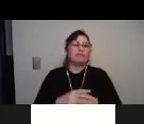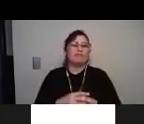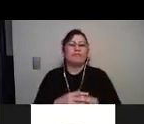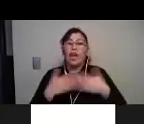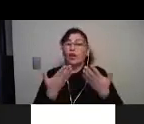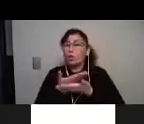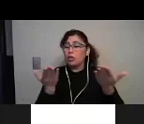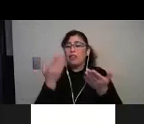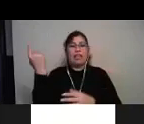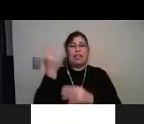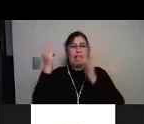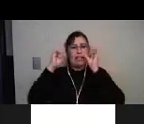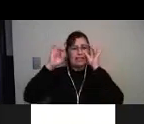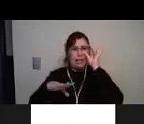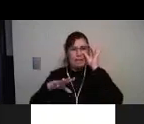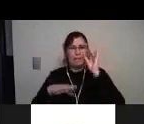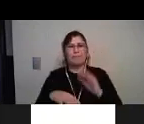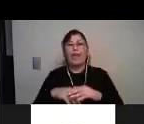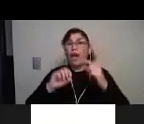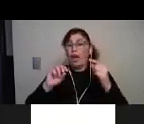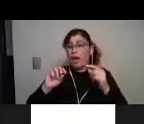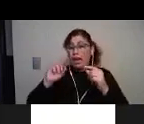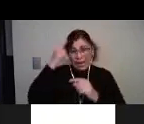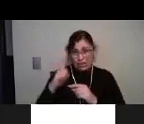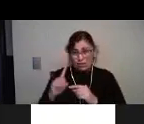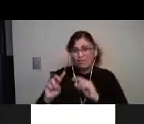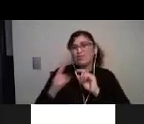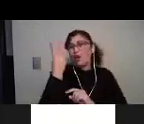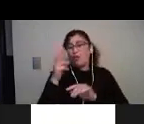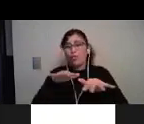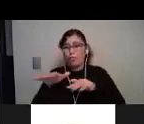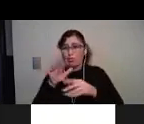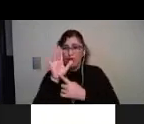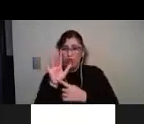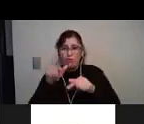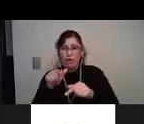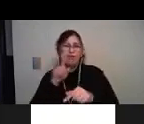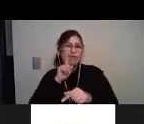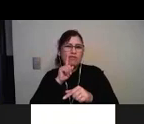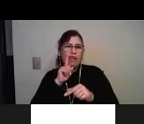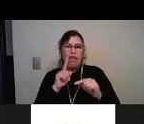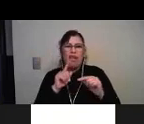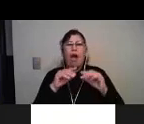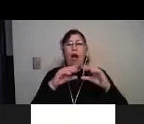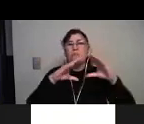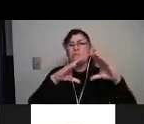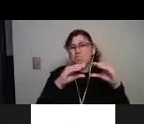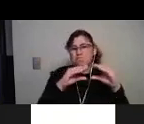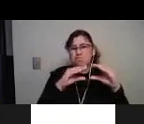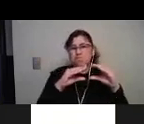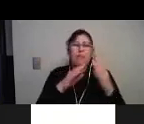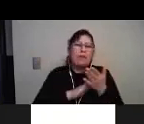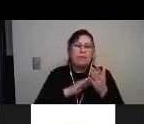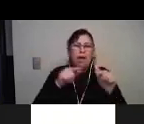ya saben, ¿cierto?, que las lesiones de segunda motoneurona van a producir una parálisis flácida, ¿cierto?, que si se tiende